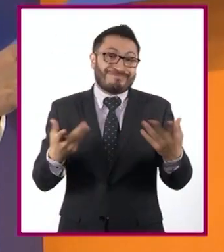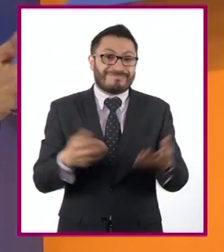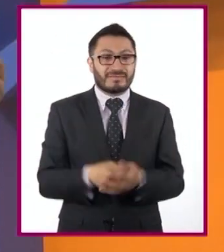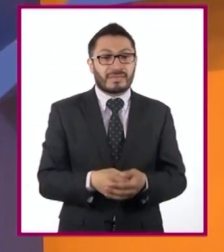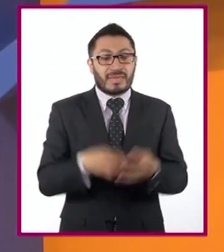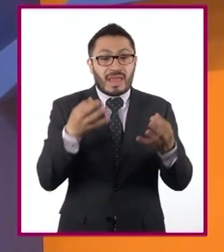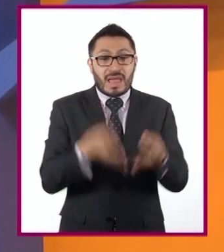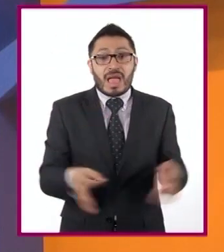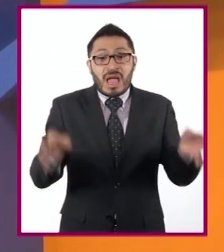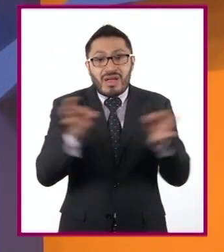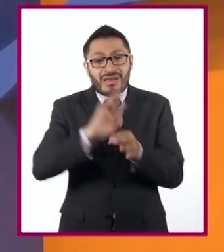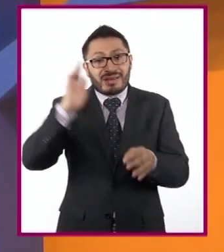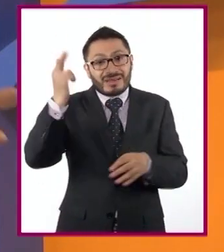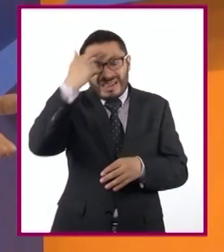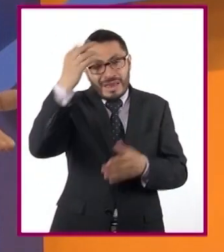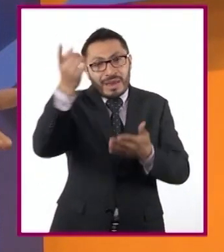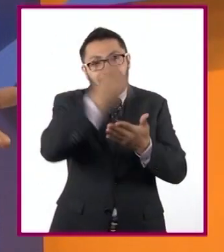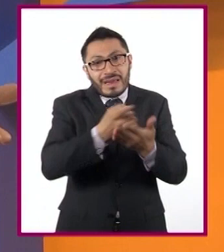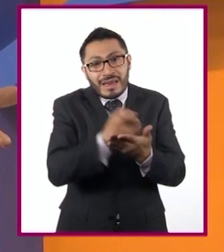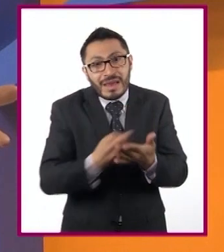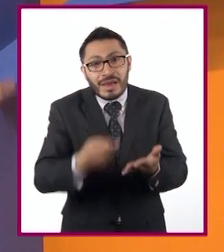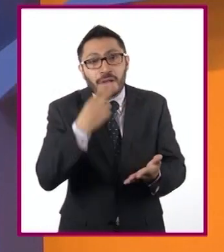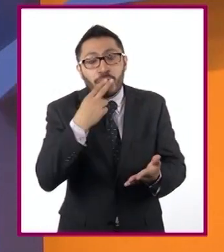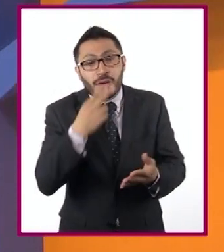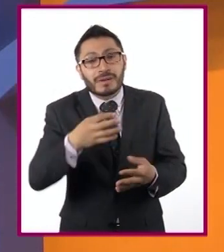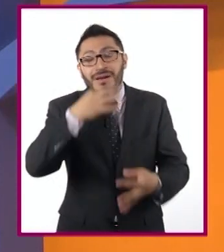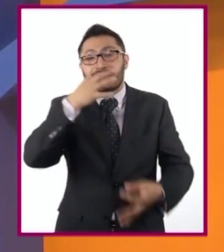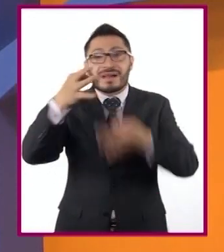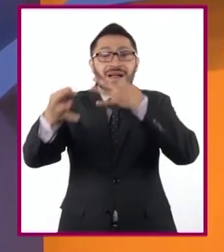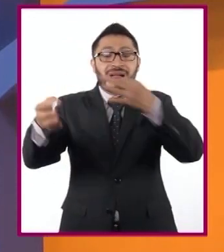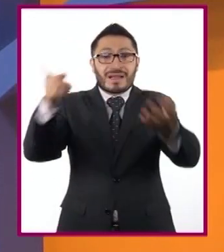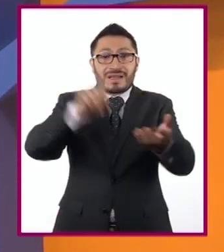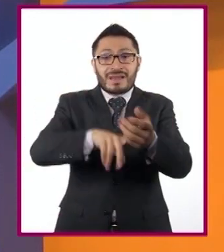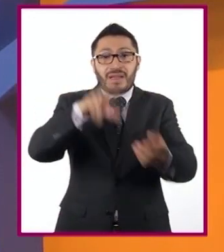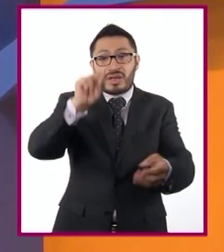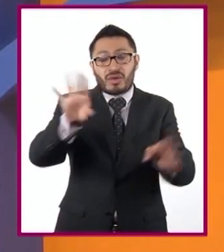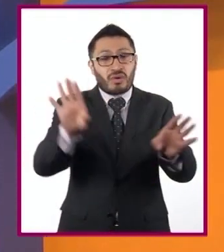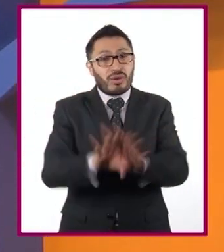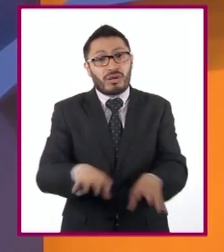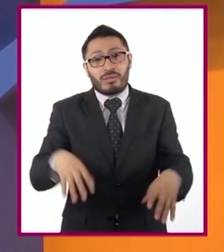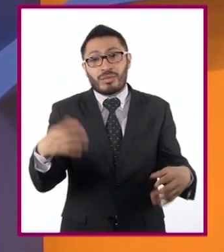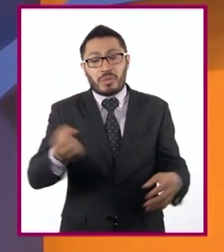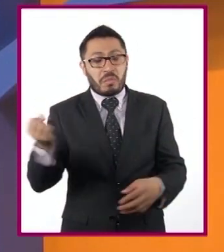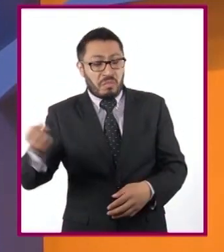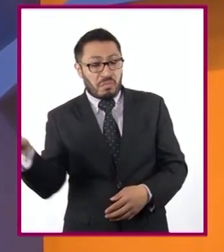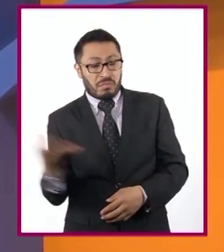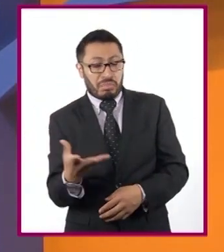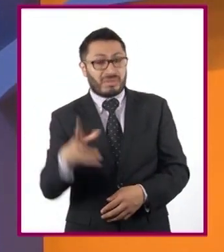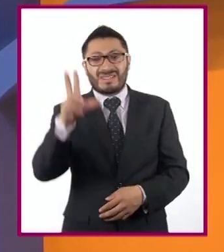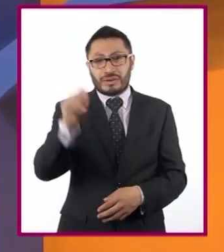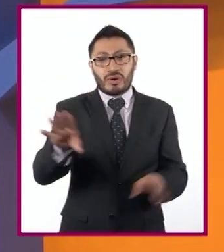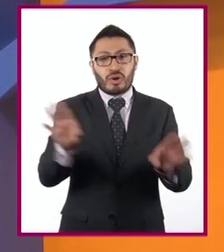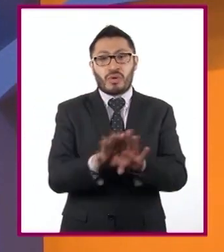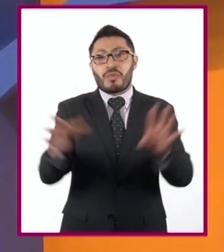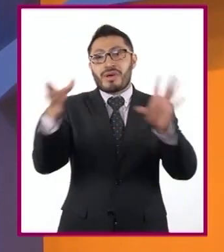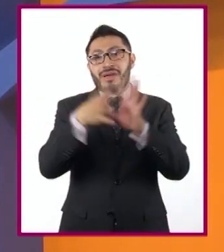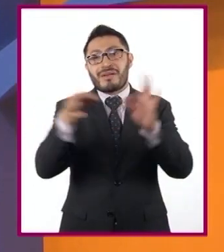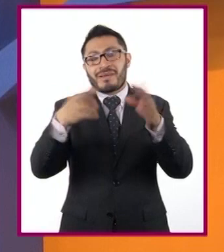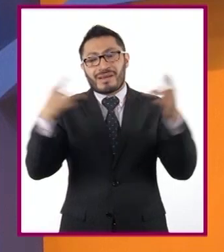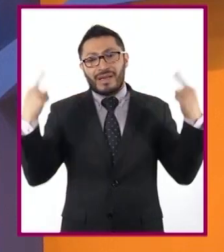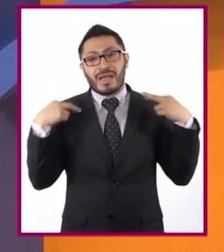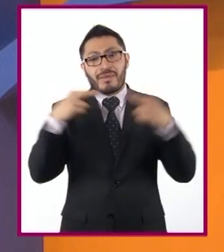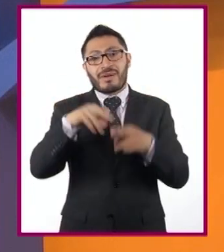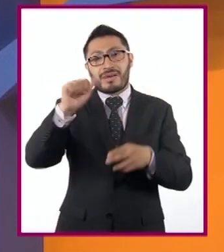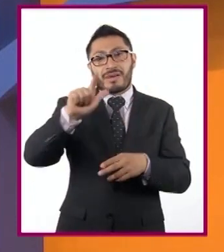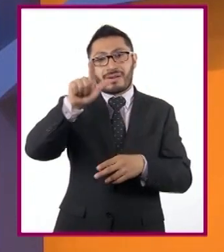Cabe señalar que los diseños que se usan en un anuncio no se producen al azar, como nos explica el maestro Alejandro,